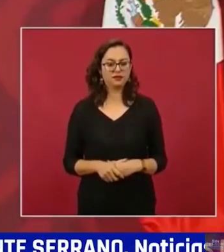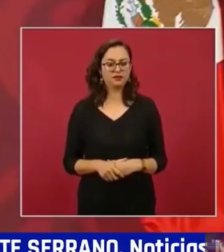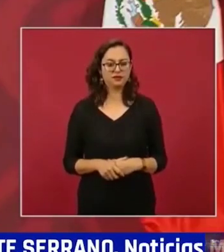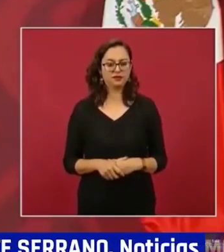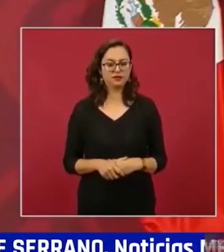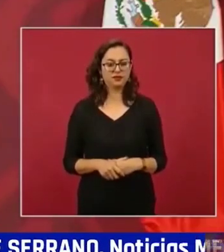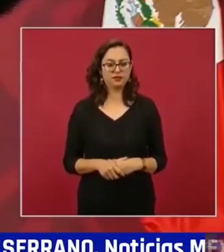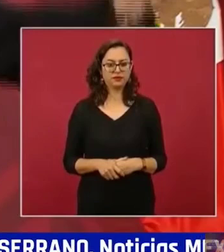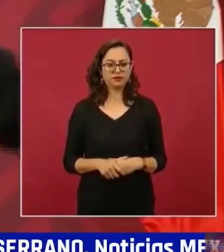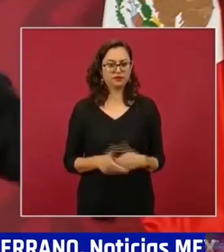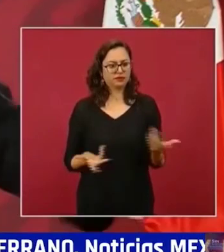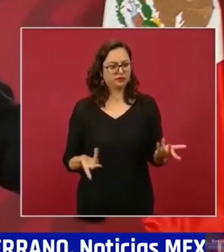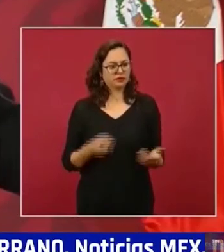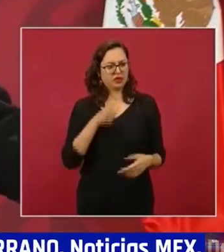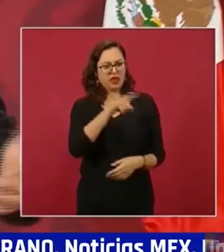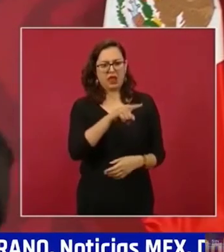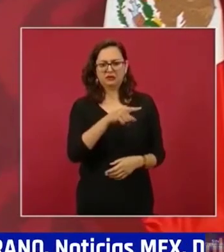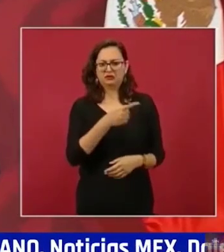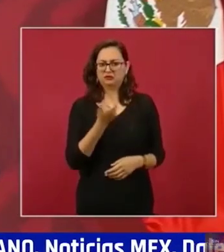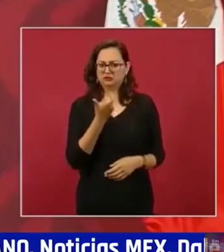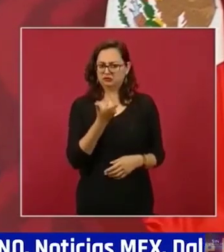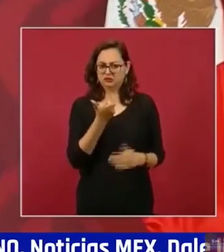¿Por qué estas diferencias?